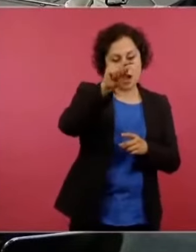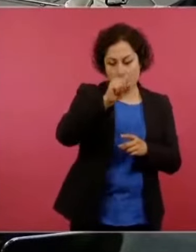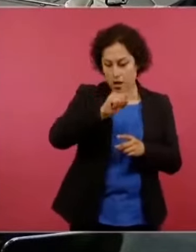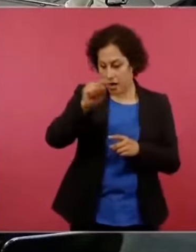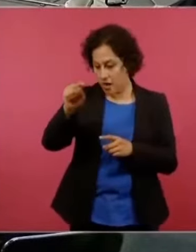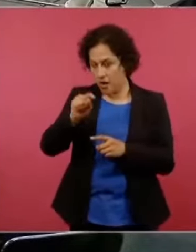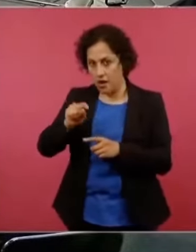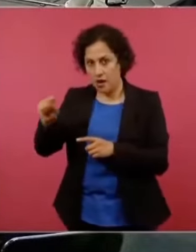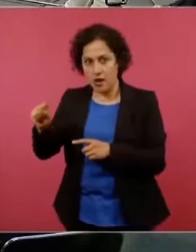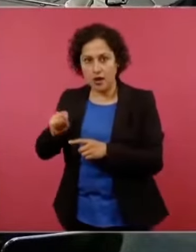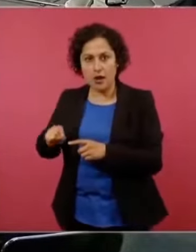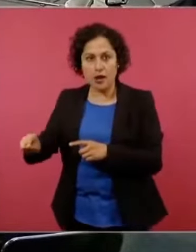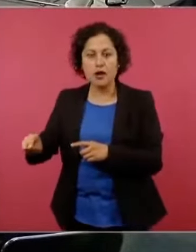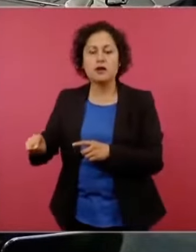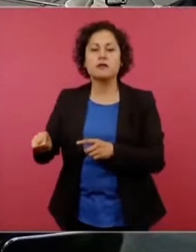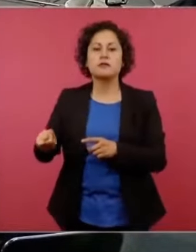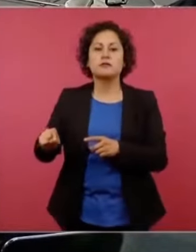para